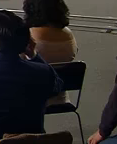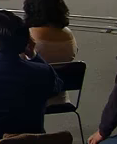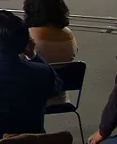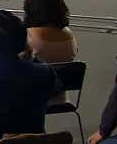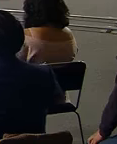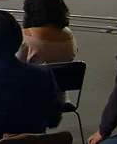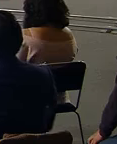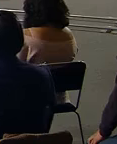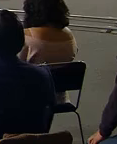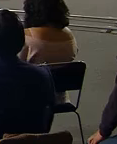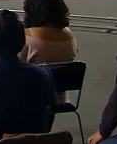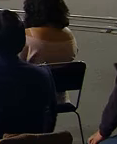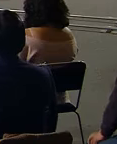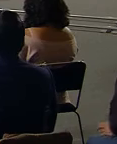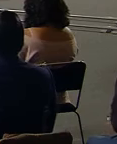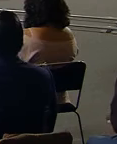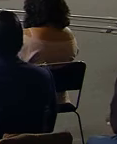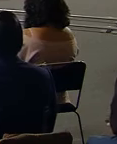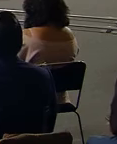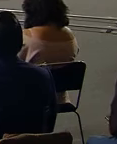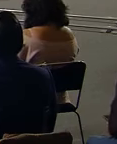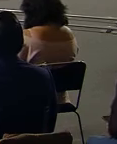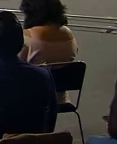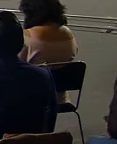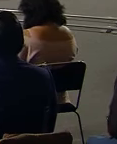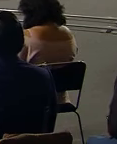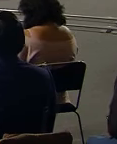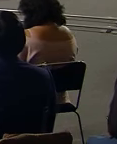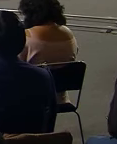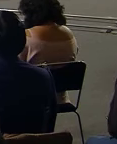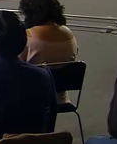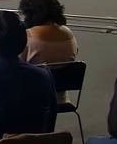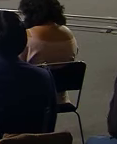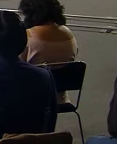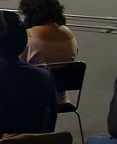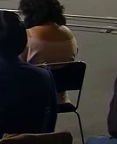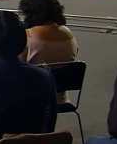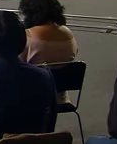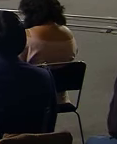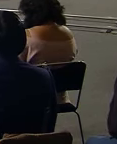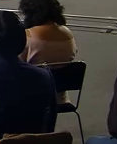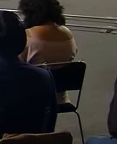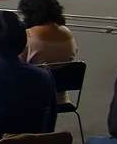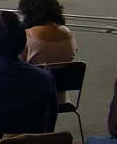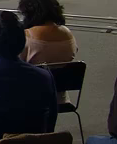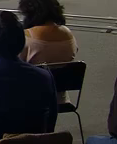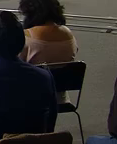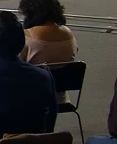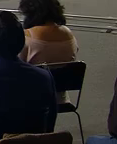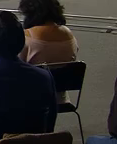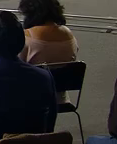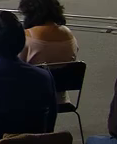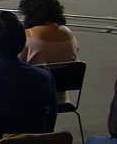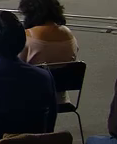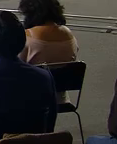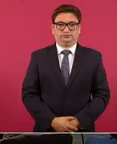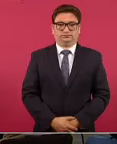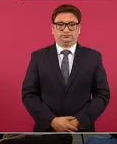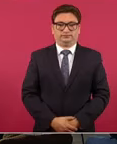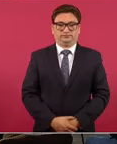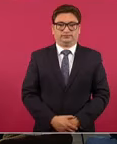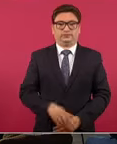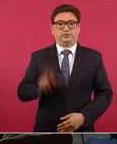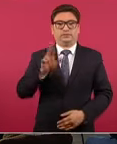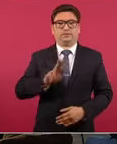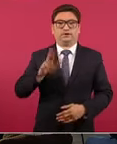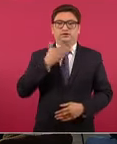bueno antes de informar sobre la situación de salud como todos los martes quiero